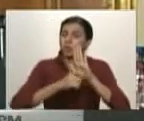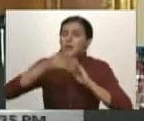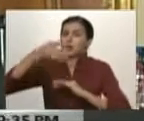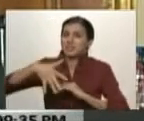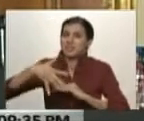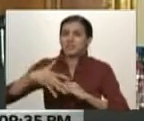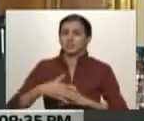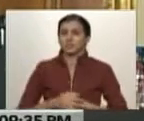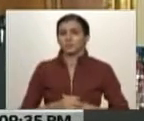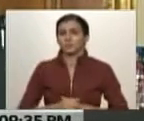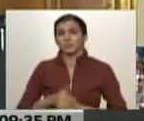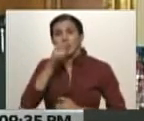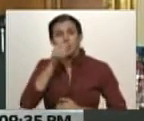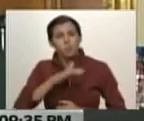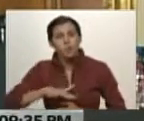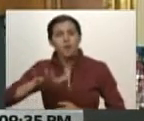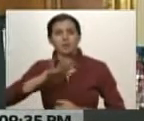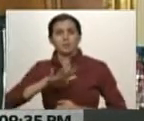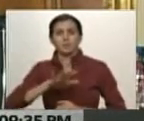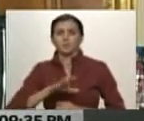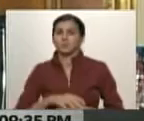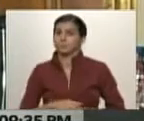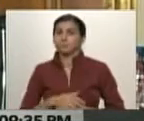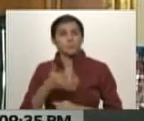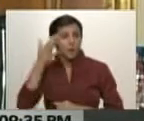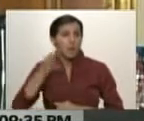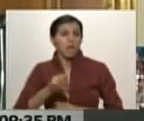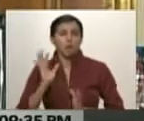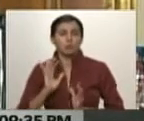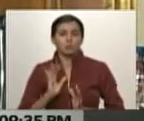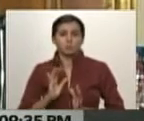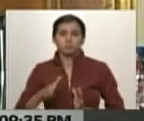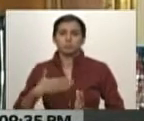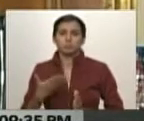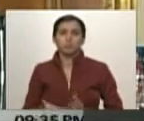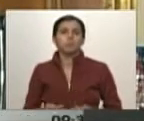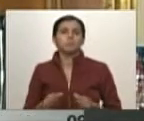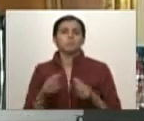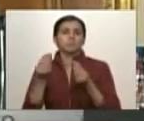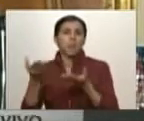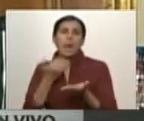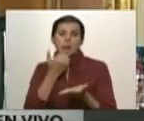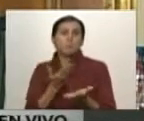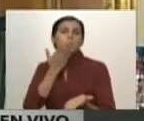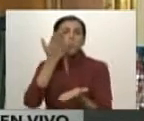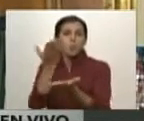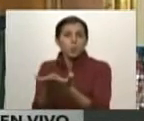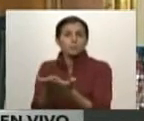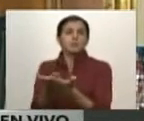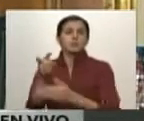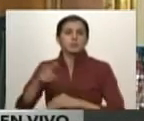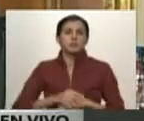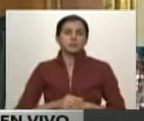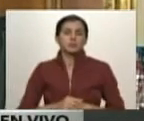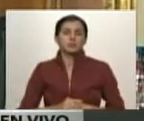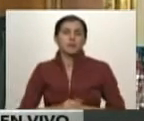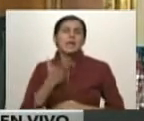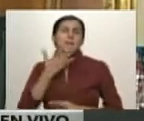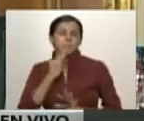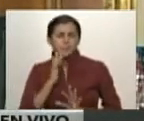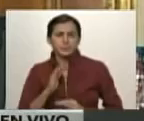de los pueblos verdad creo yo pudiera tomarse como un aporte organizar si la selección sí